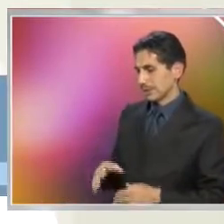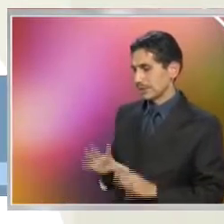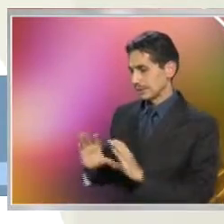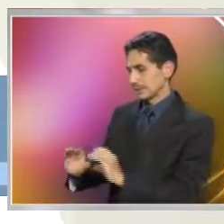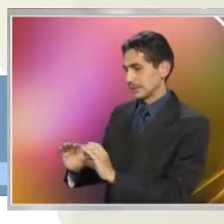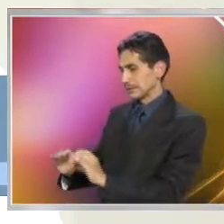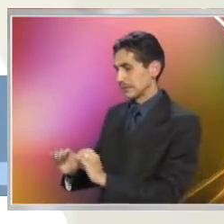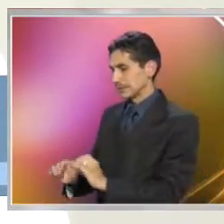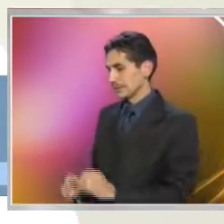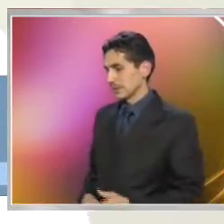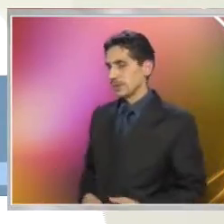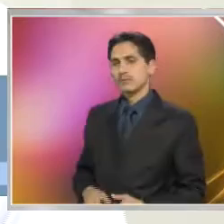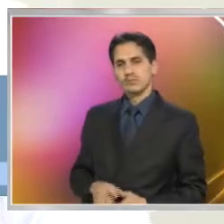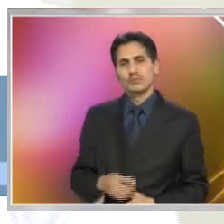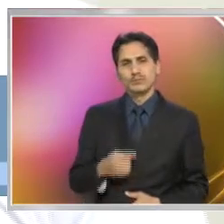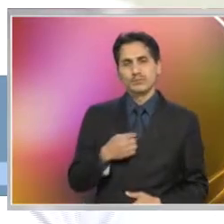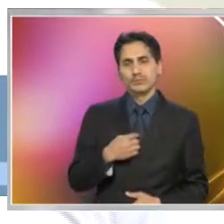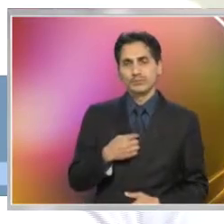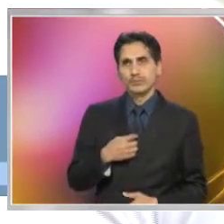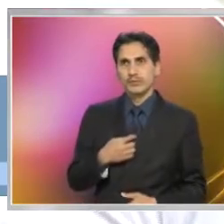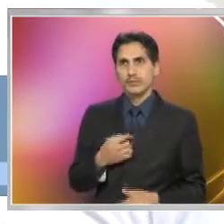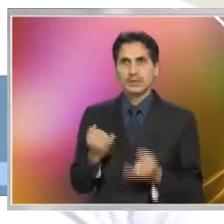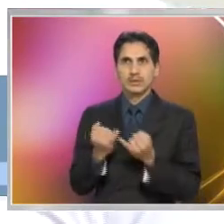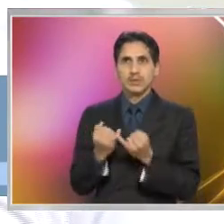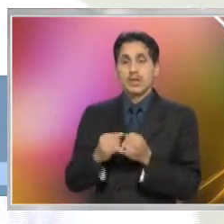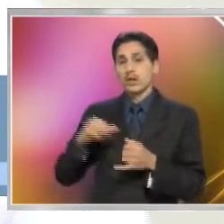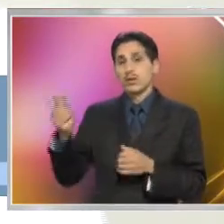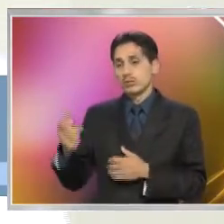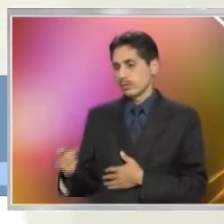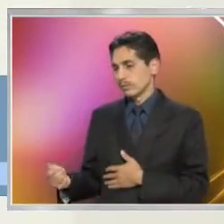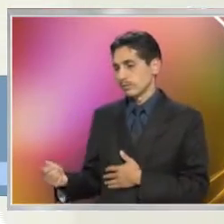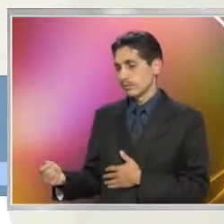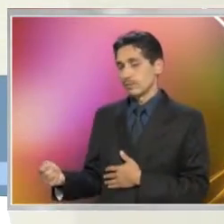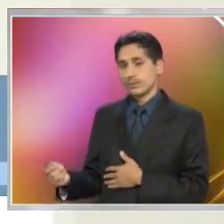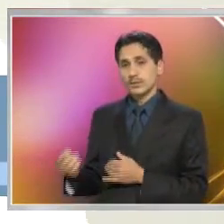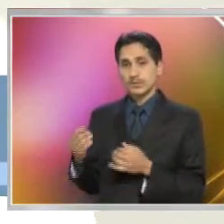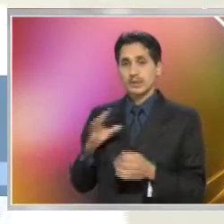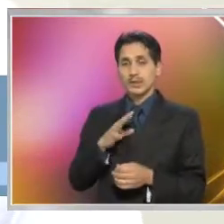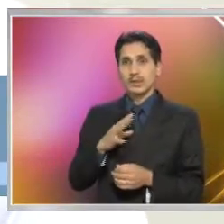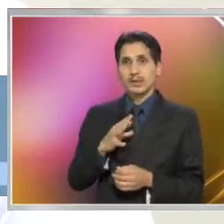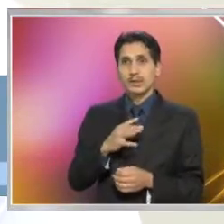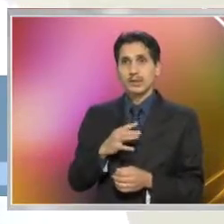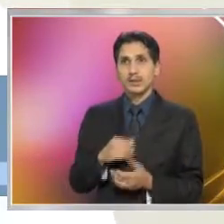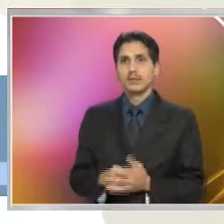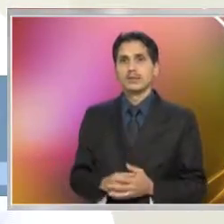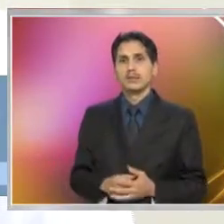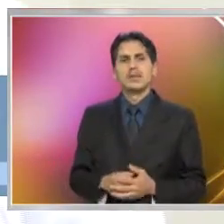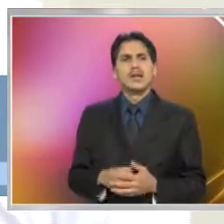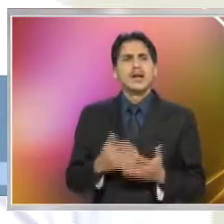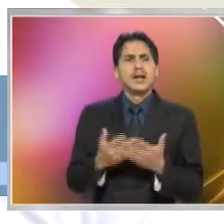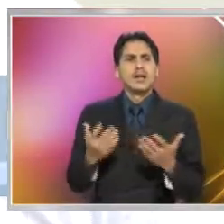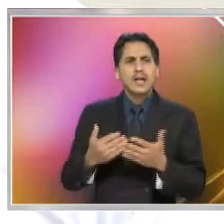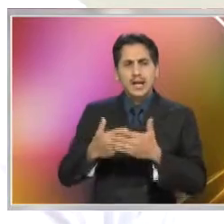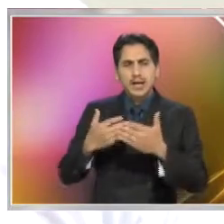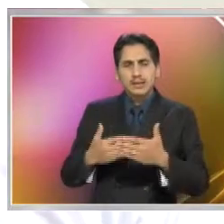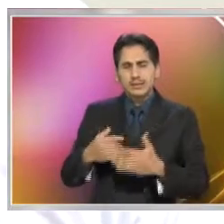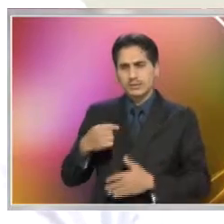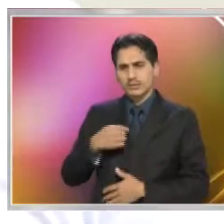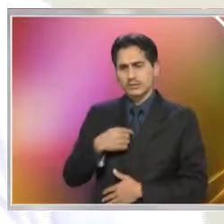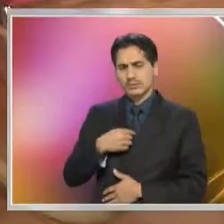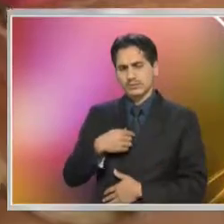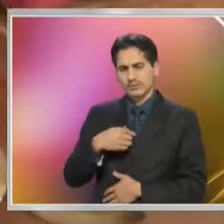y de alguna manera tengo un amigo que es 5 veces campeón del mundo y preguntándole qué me convenía, me dijo que me llevara a mi perro más